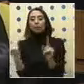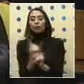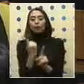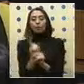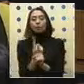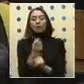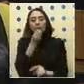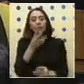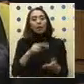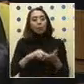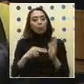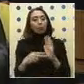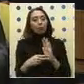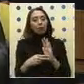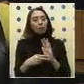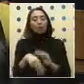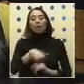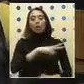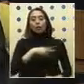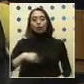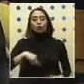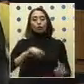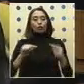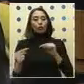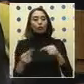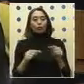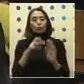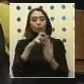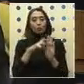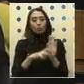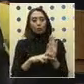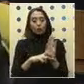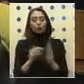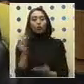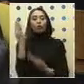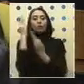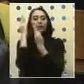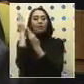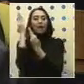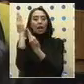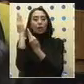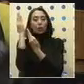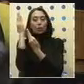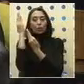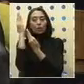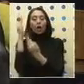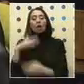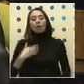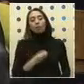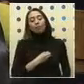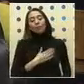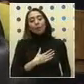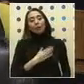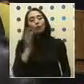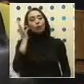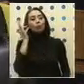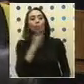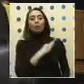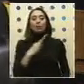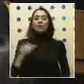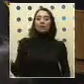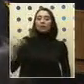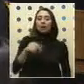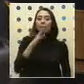sus problemas, estamos nosotros discutiendo este proyecto. Saludar también, bueno, lamento que la ministra no esté en este minuto, pero